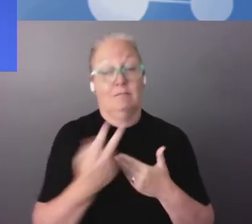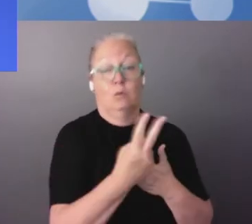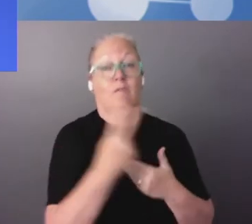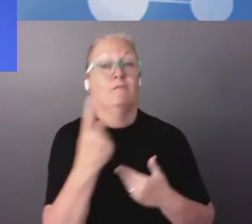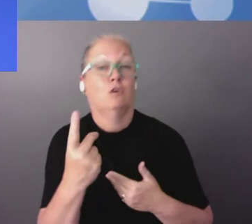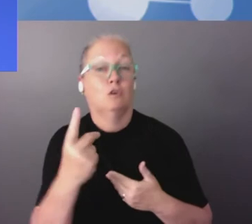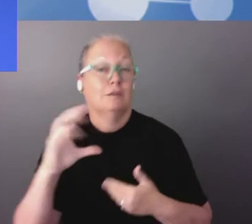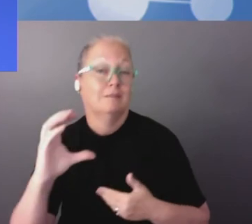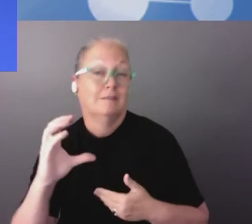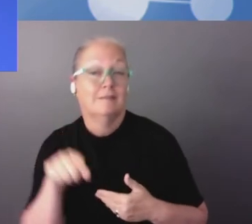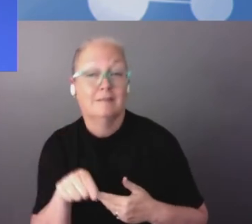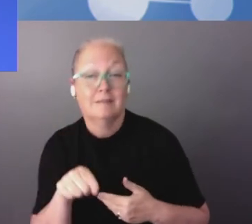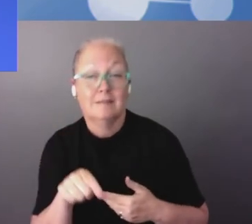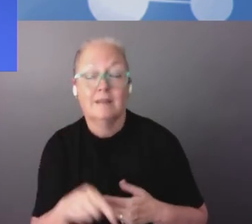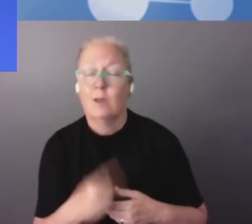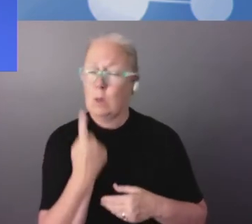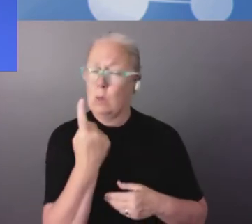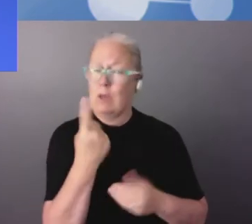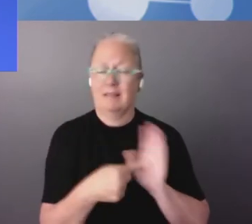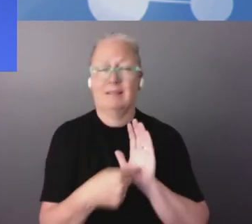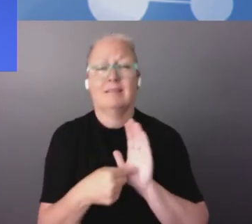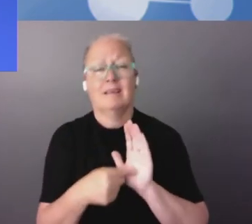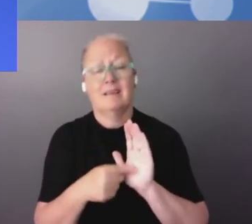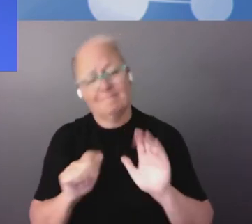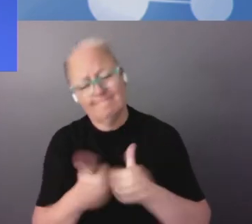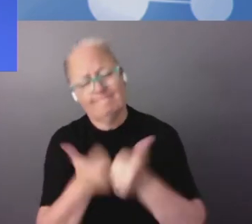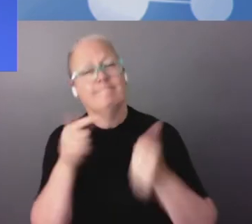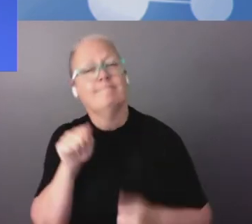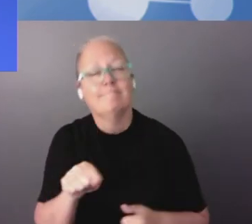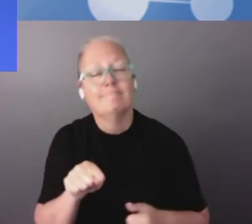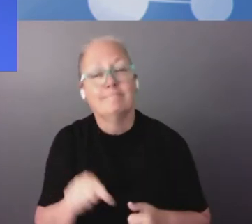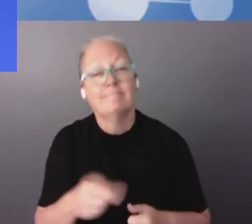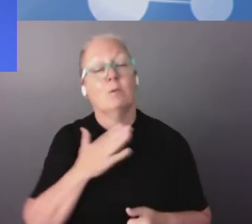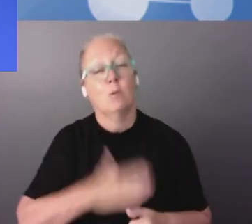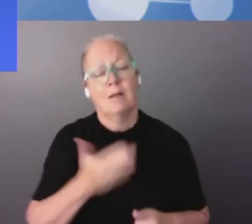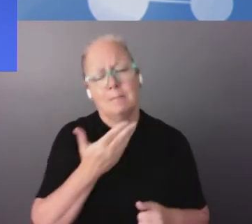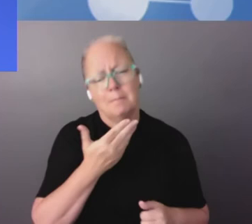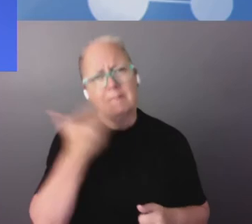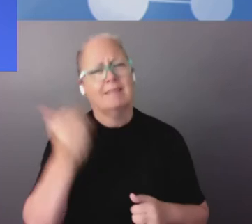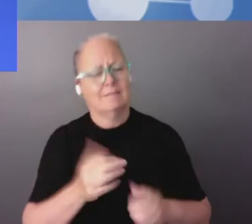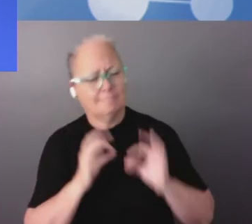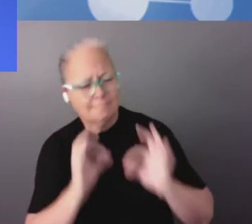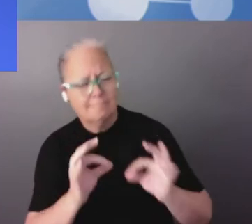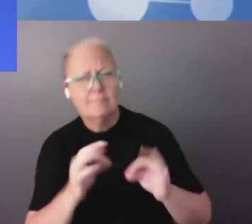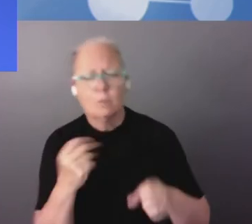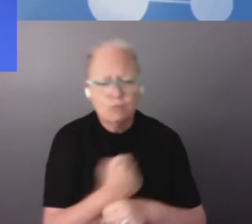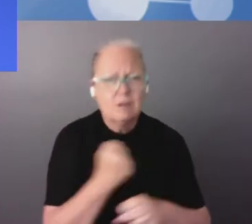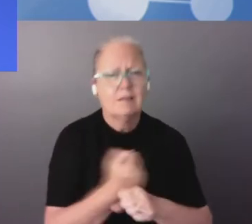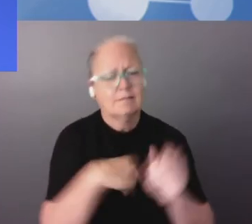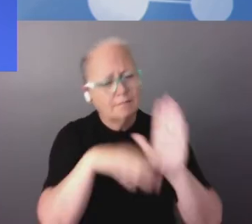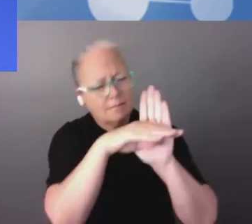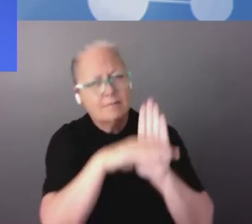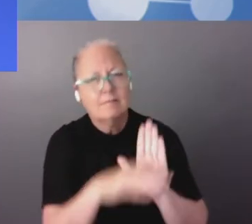los mayores desafíos, es encontrar las mejores prácticas, los